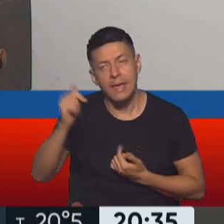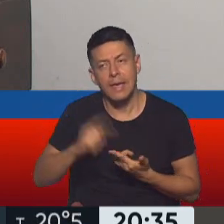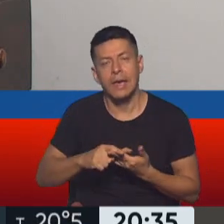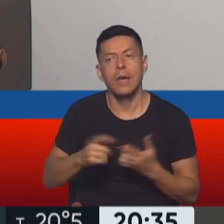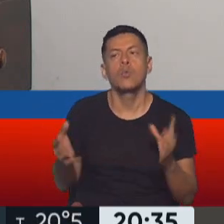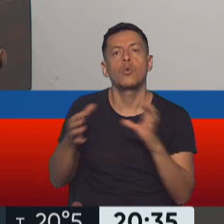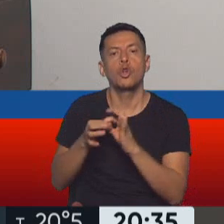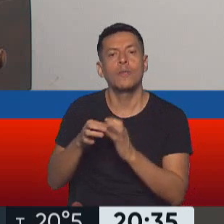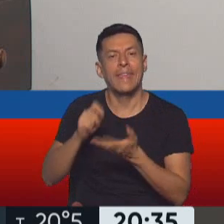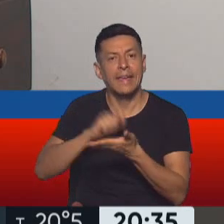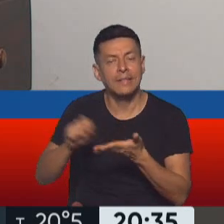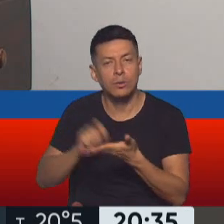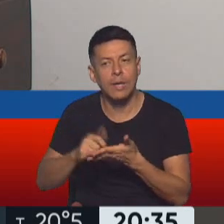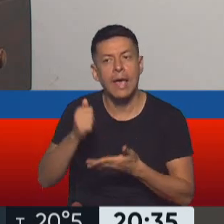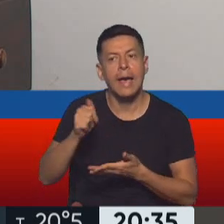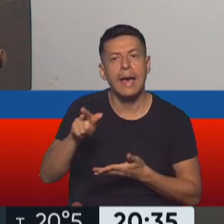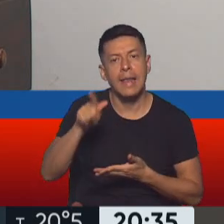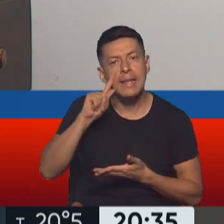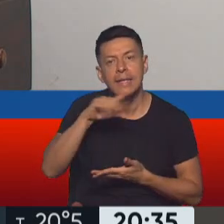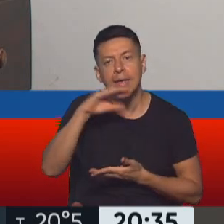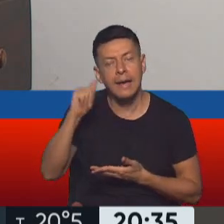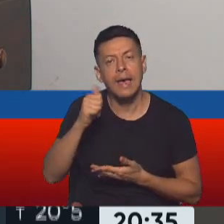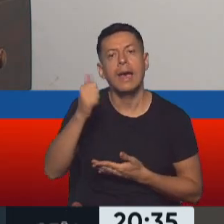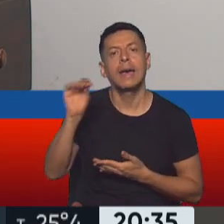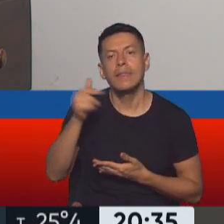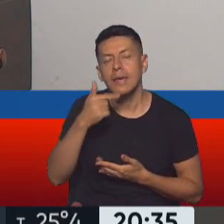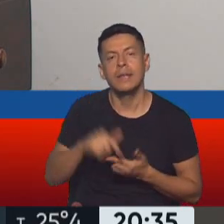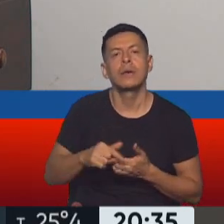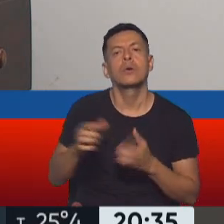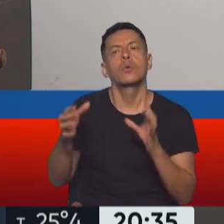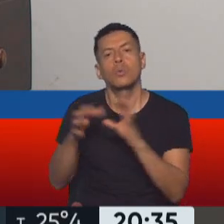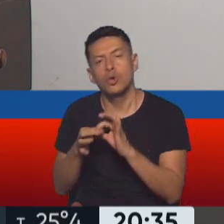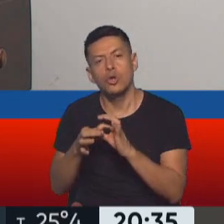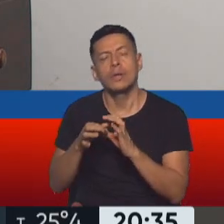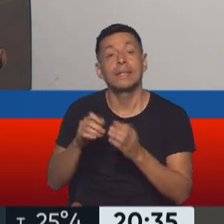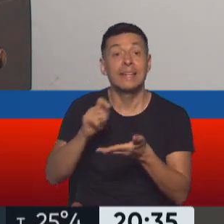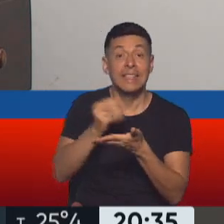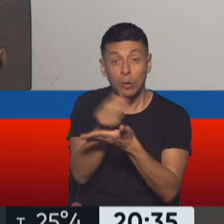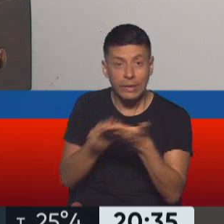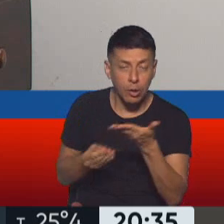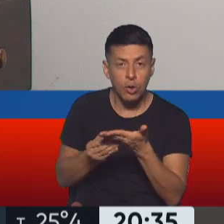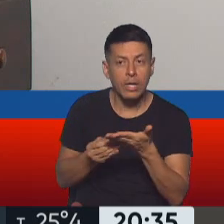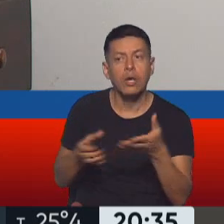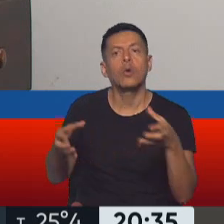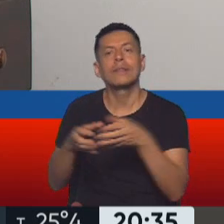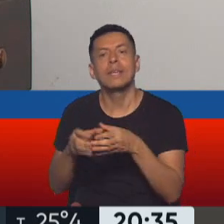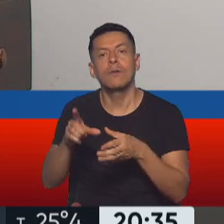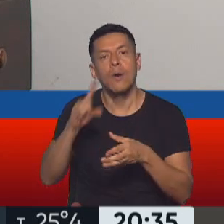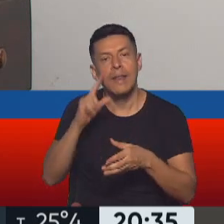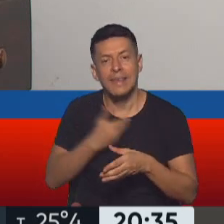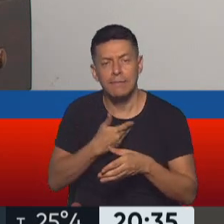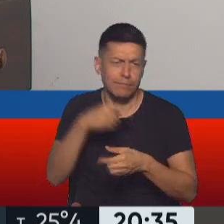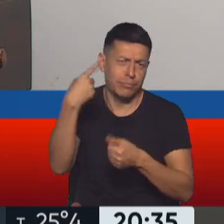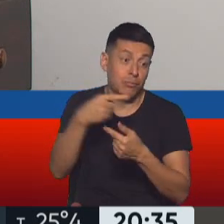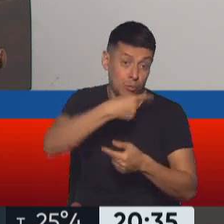escritores al hija ada a la unión de ilustradores el colectivo league y nosotros que fuimos